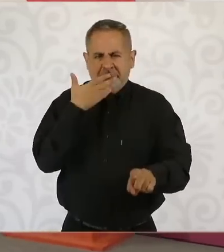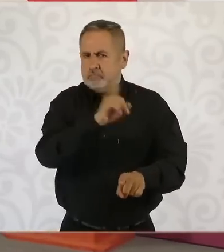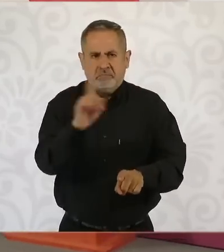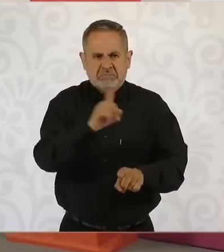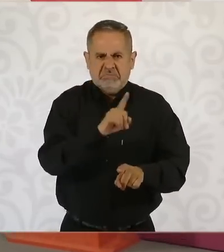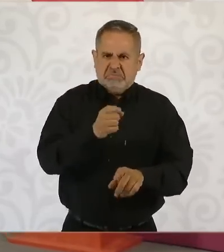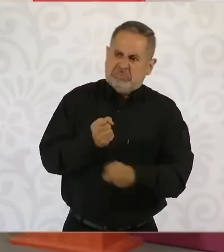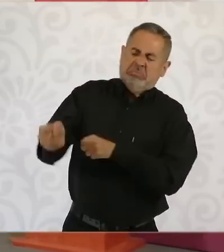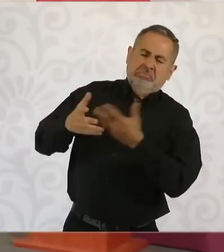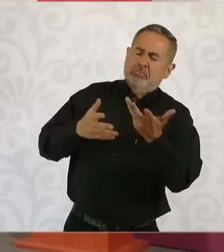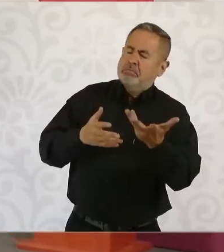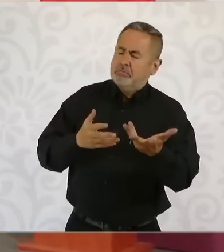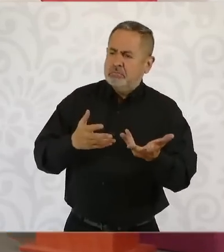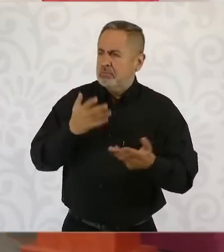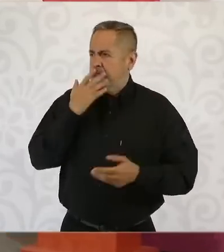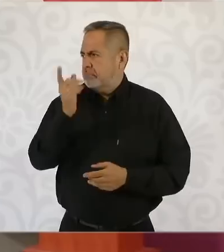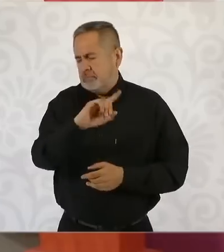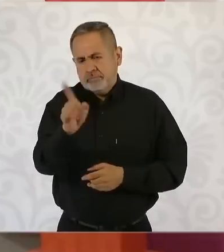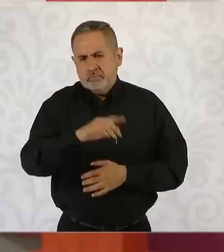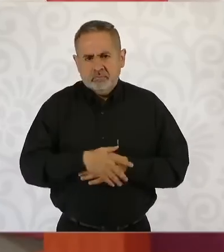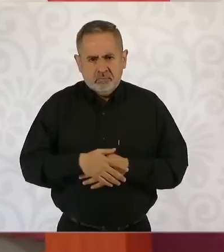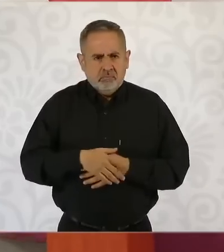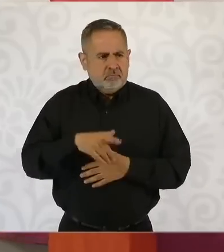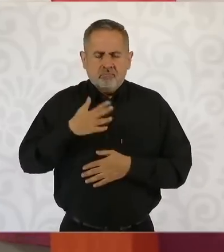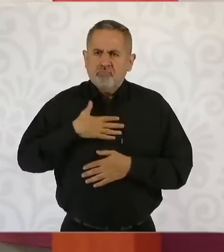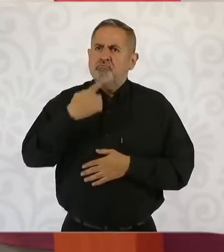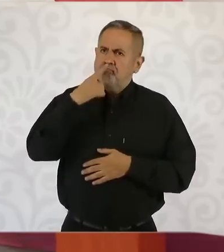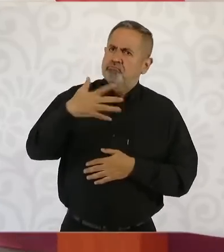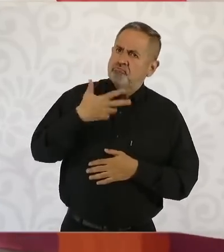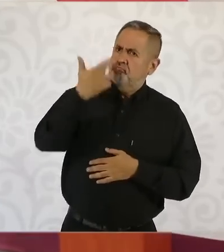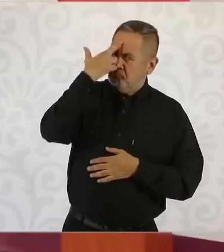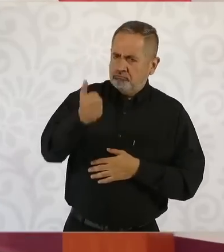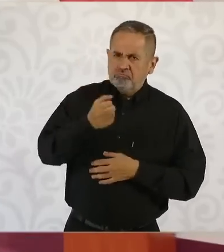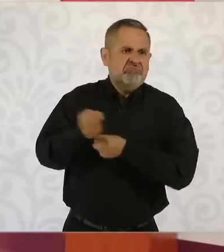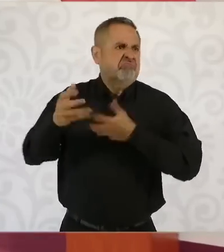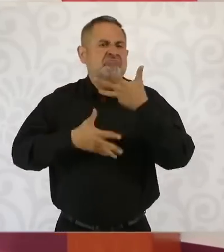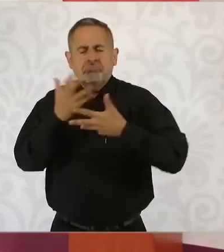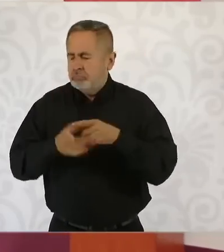que buscan una demanda justa.